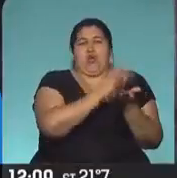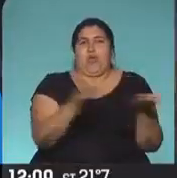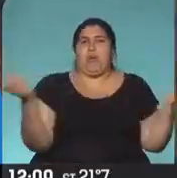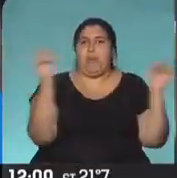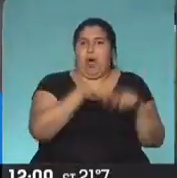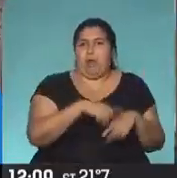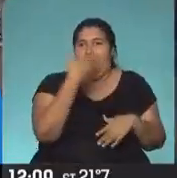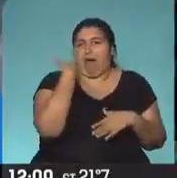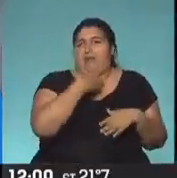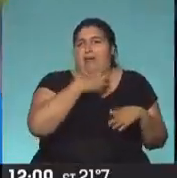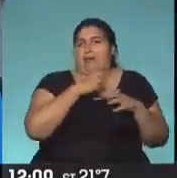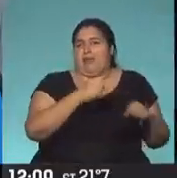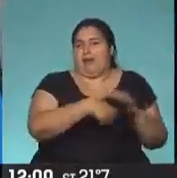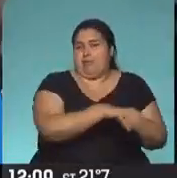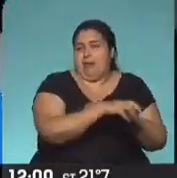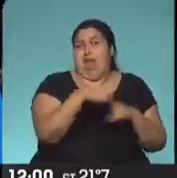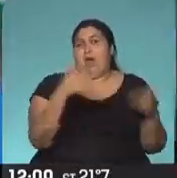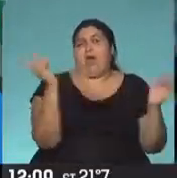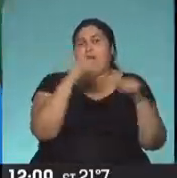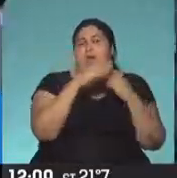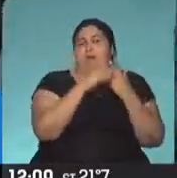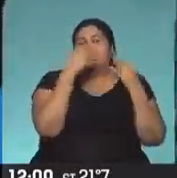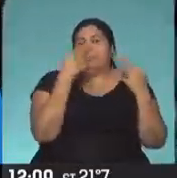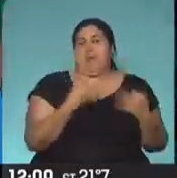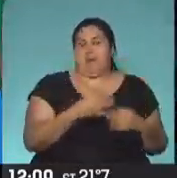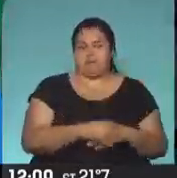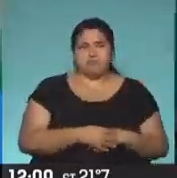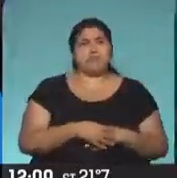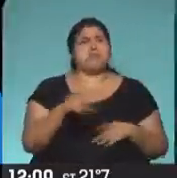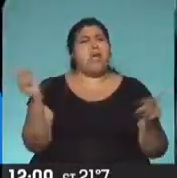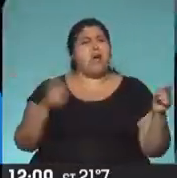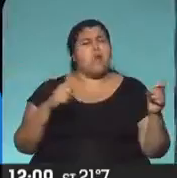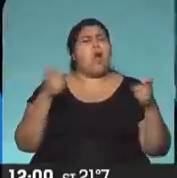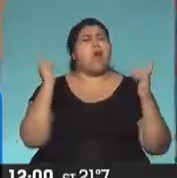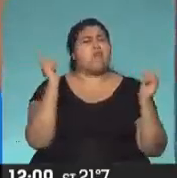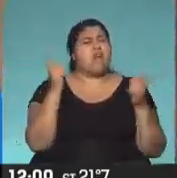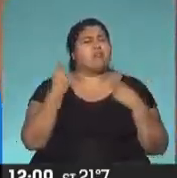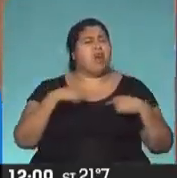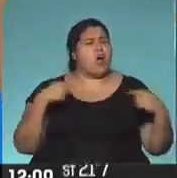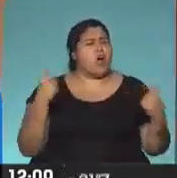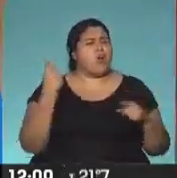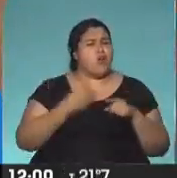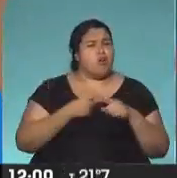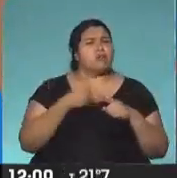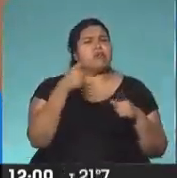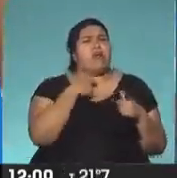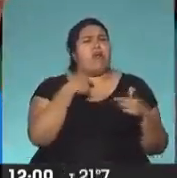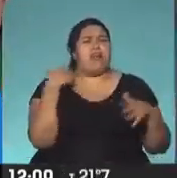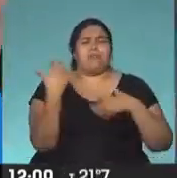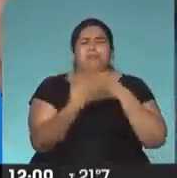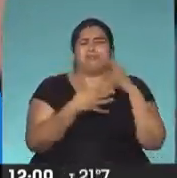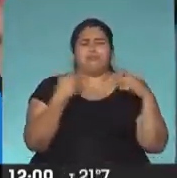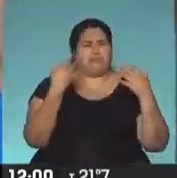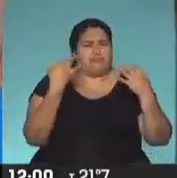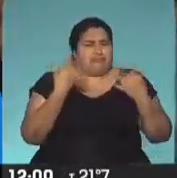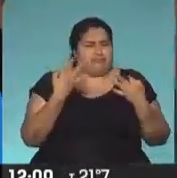justicia. Pancartas, bombos y clamor popular acompañaron el momento exacto, convirtiéndolo en una verdadera fiesta. Lo